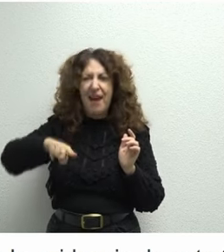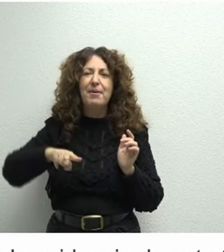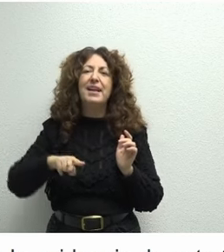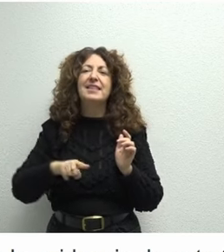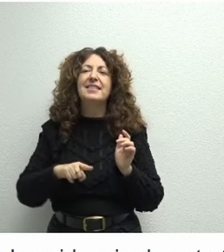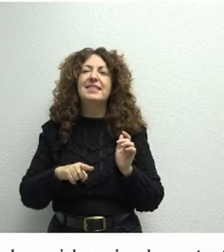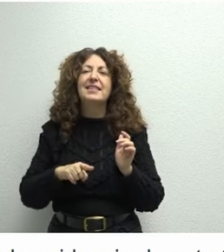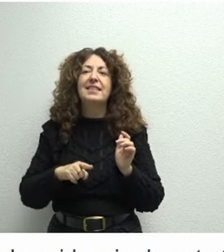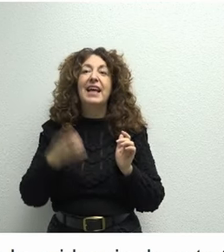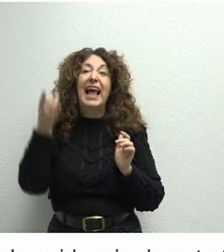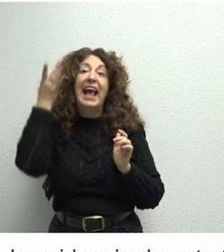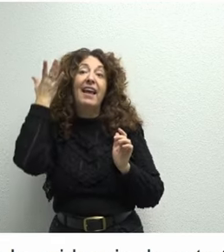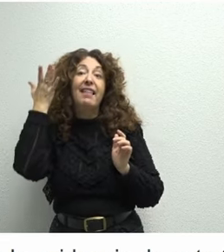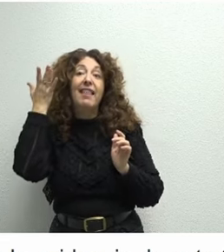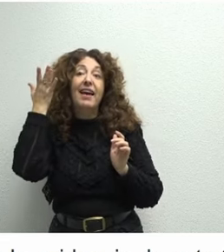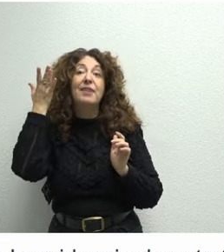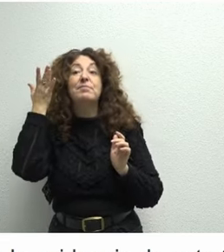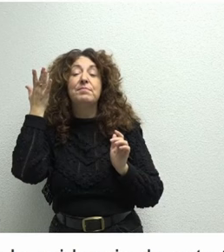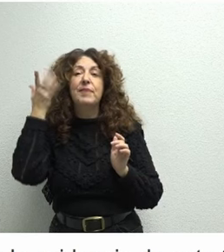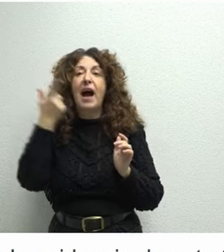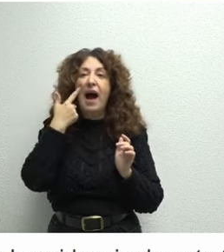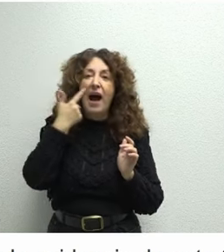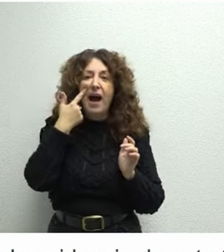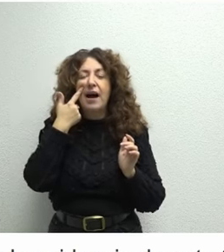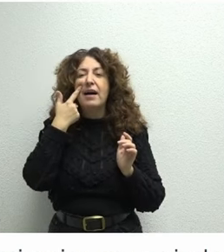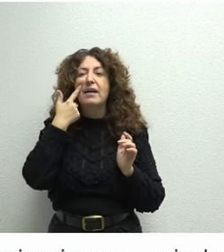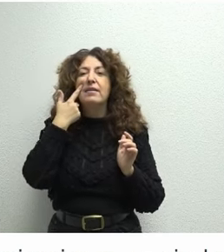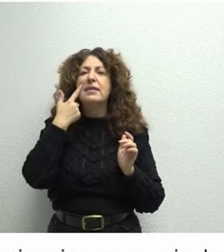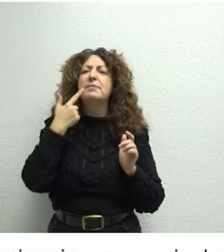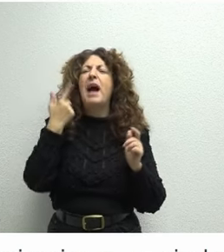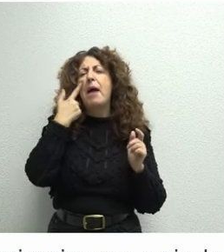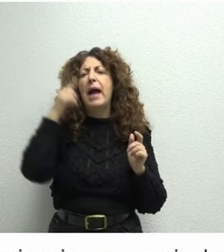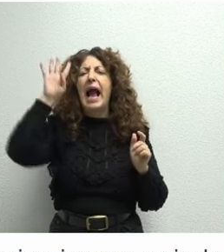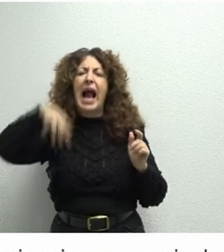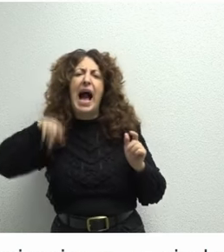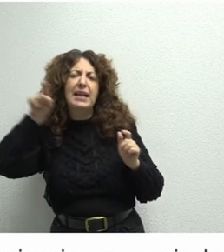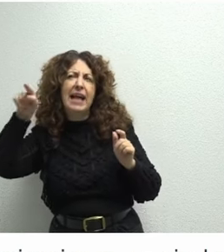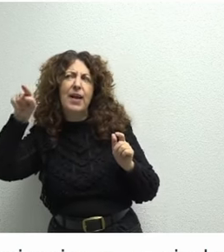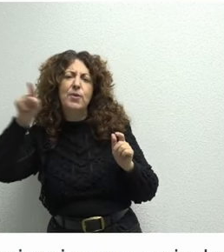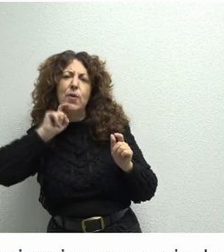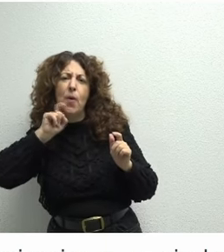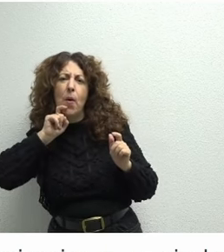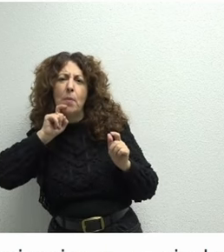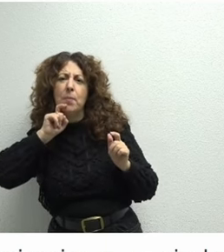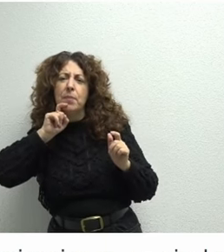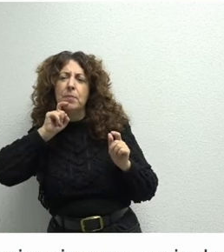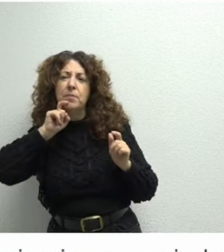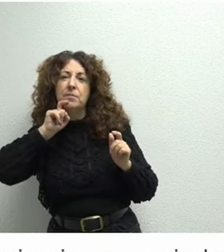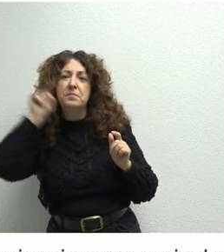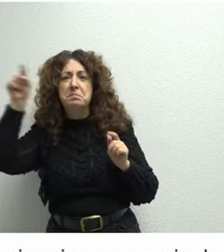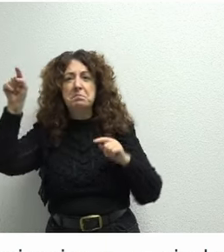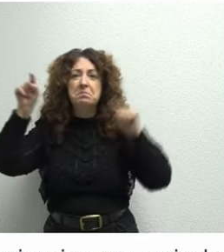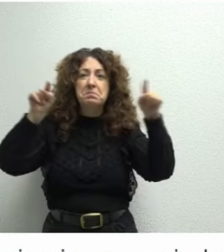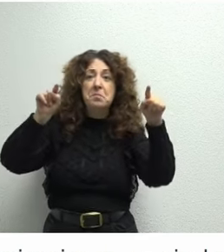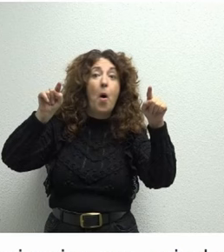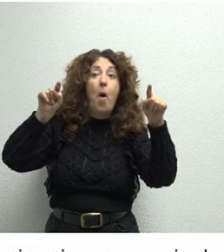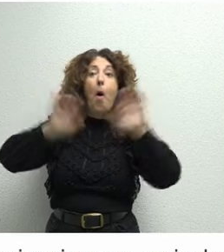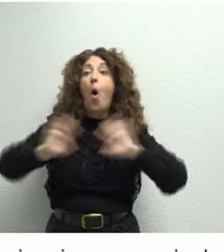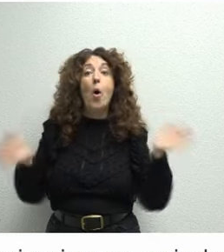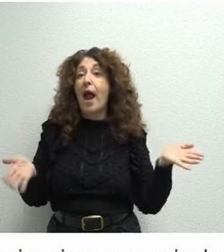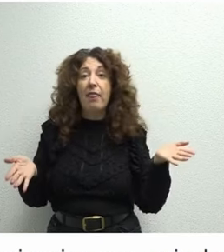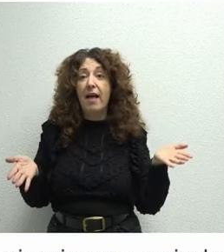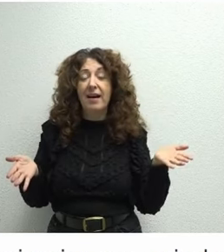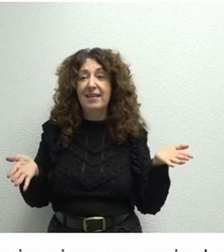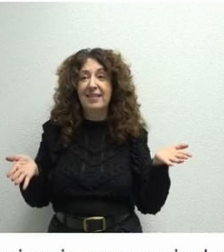era Bueno pues el modelo inglés que es lo que se podía hacer en Cataluña o en cualquier otra comunidad y lo veía como o eso o nada no lo que ha